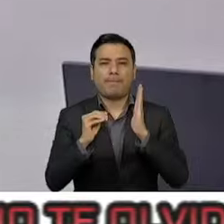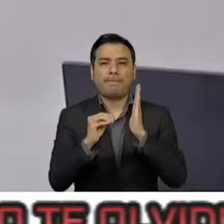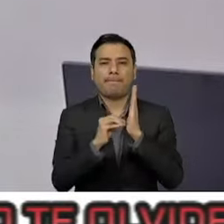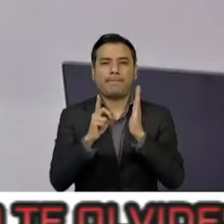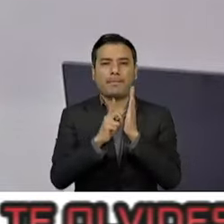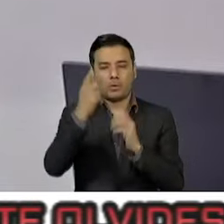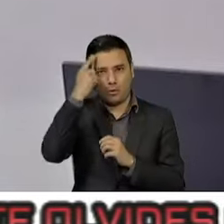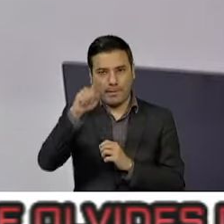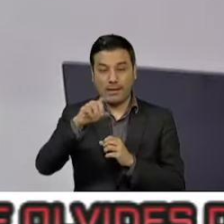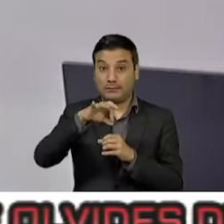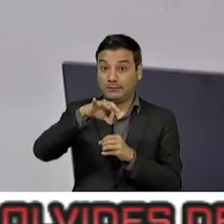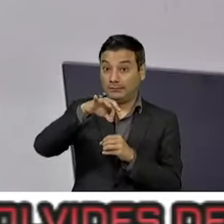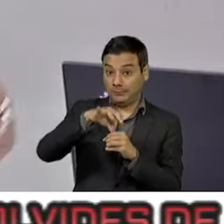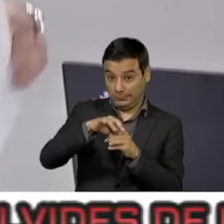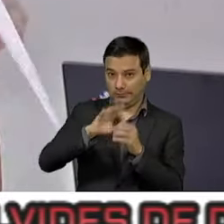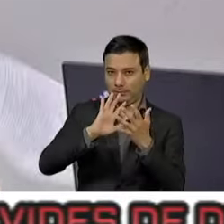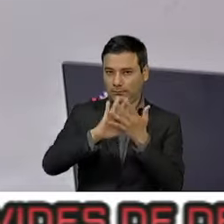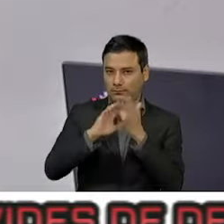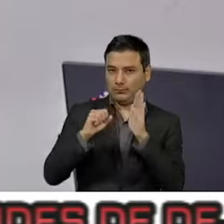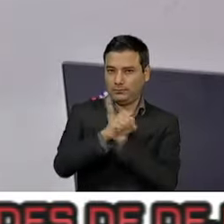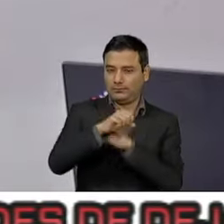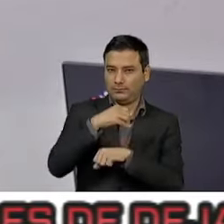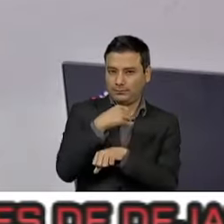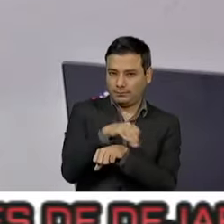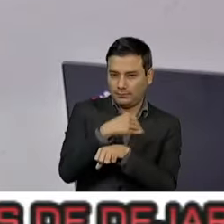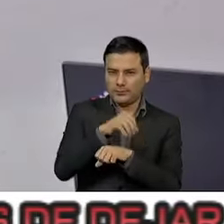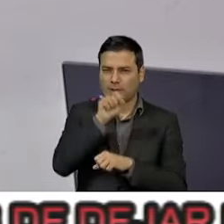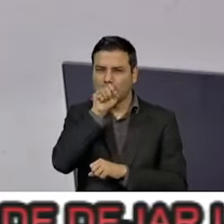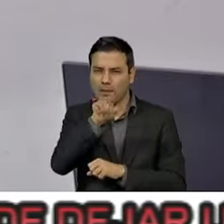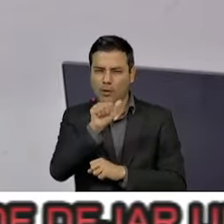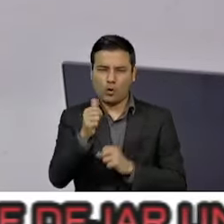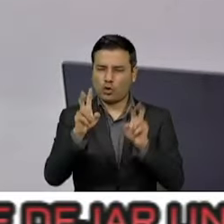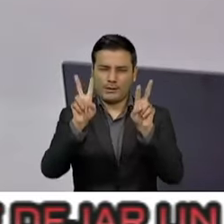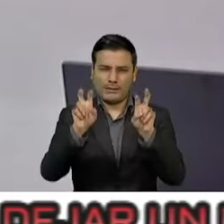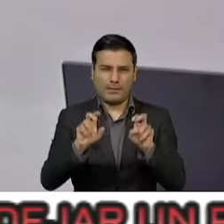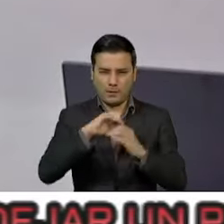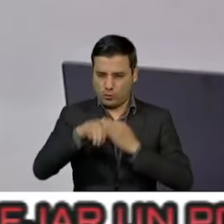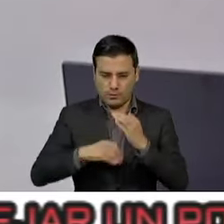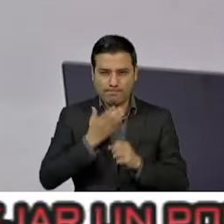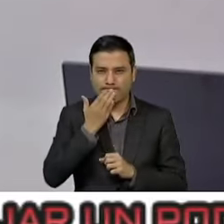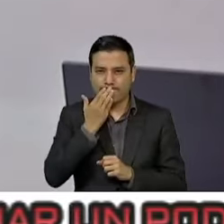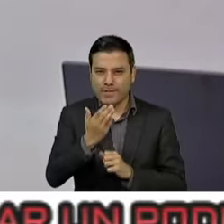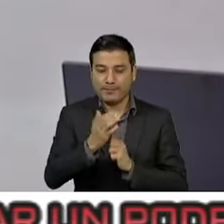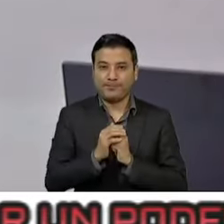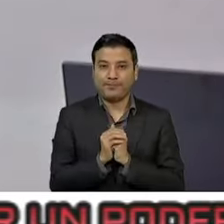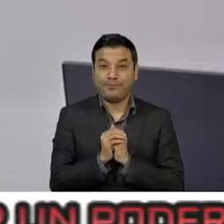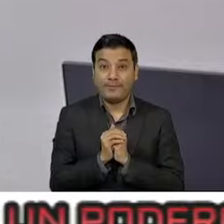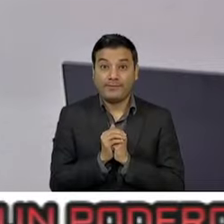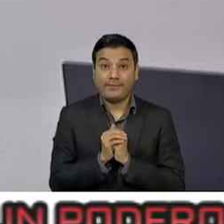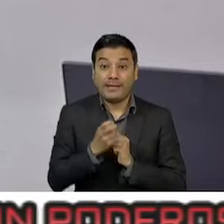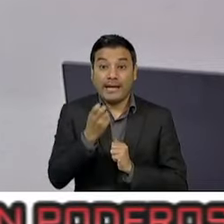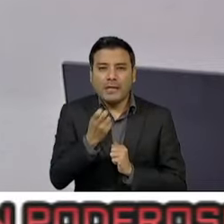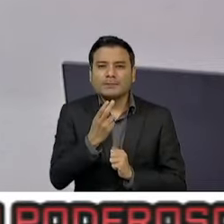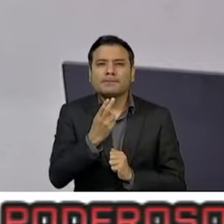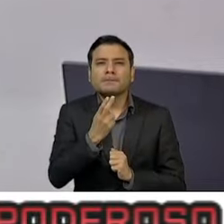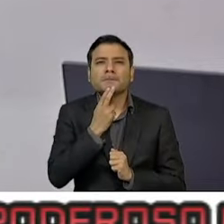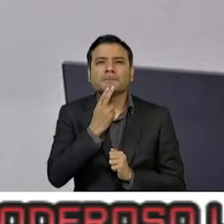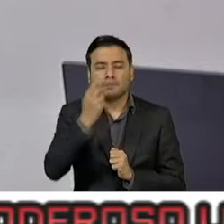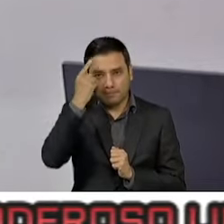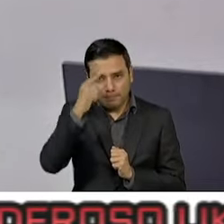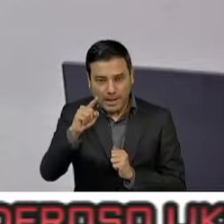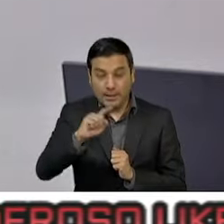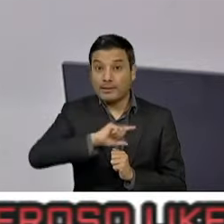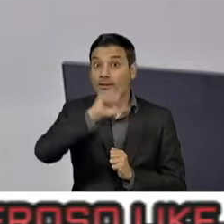el voto en prisión preventiva, entre otros aspectos. Finalmente, esto permitirá la entrega de las constancias de